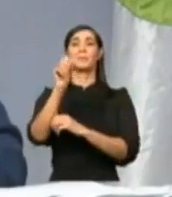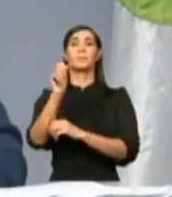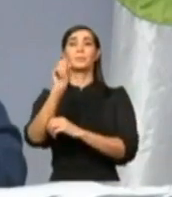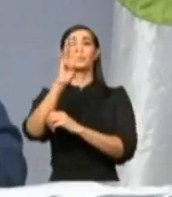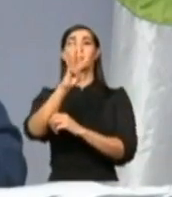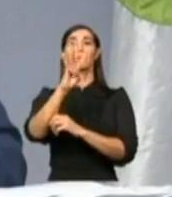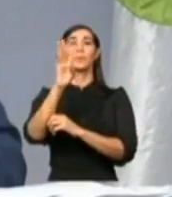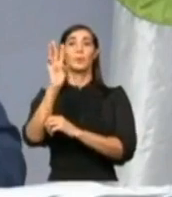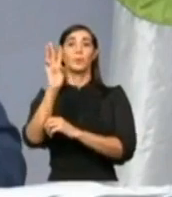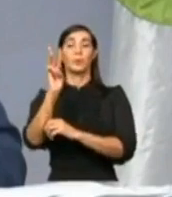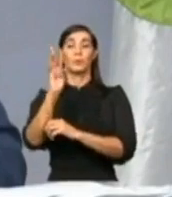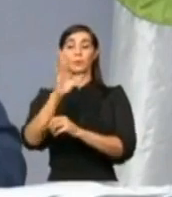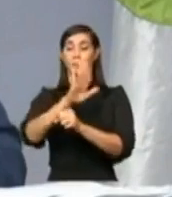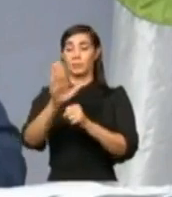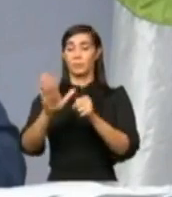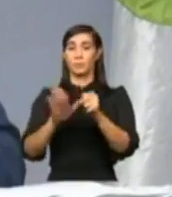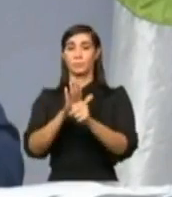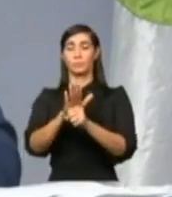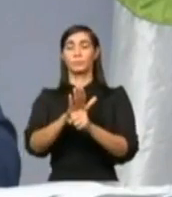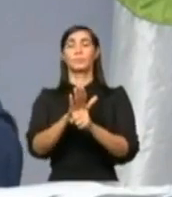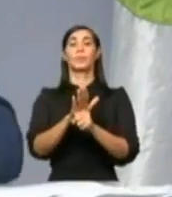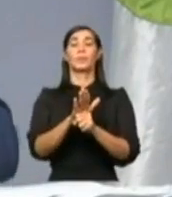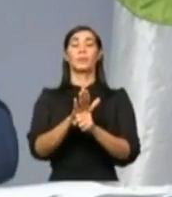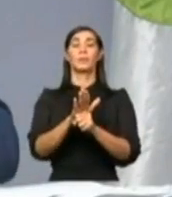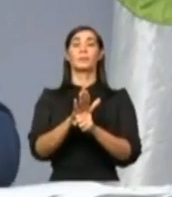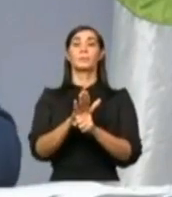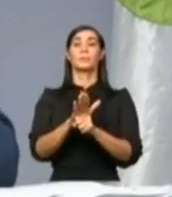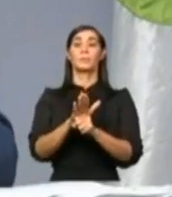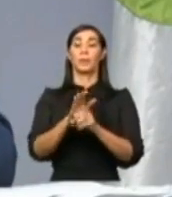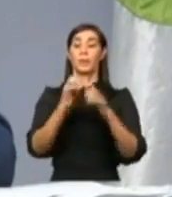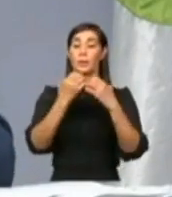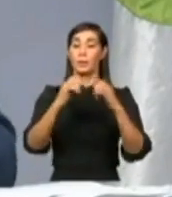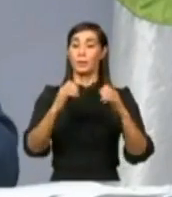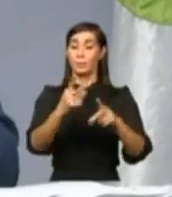146 en total en UCI.